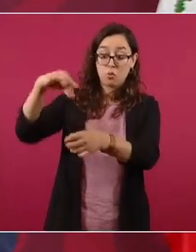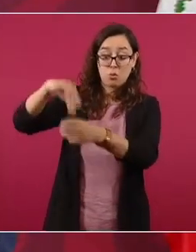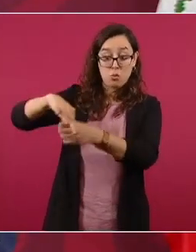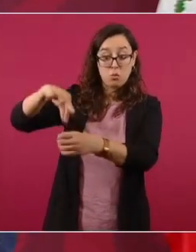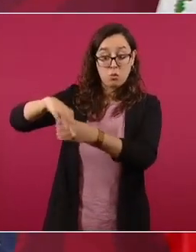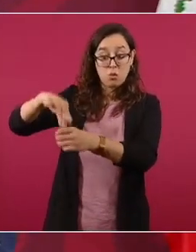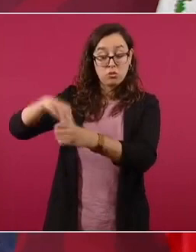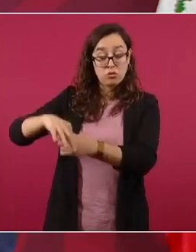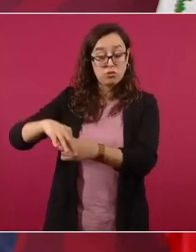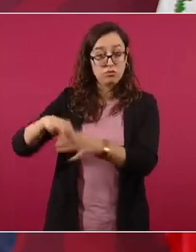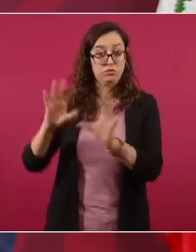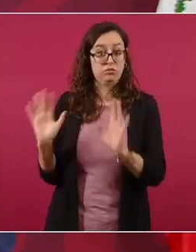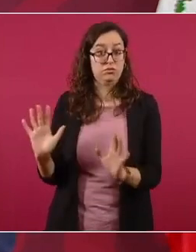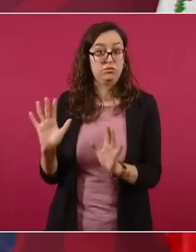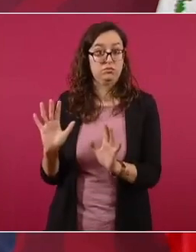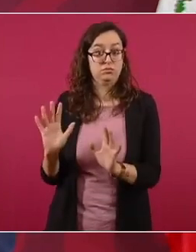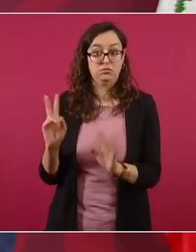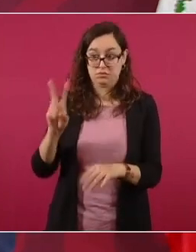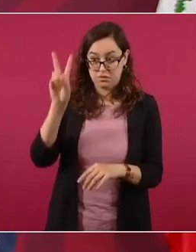tengan el voto,